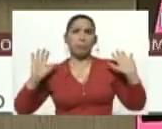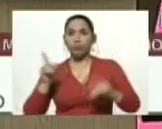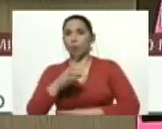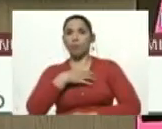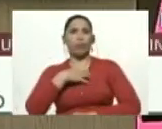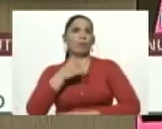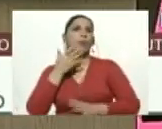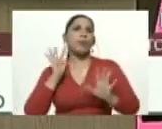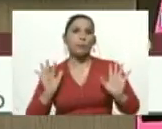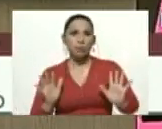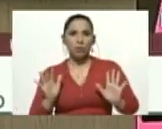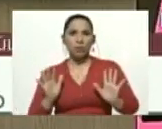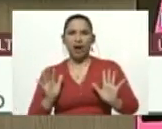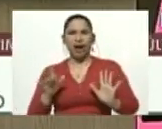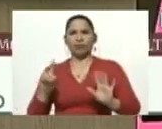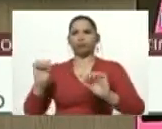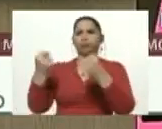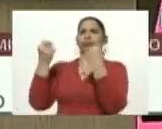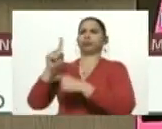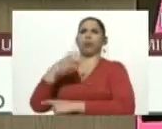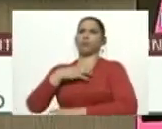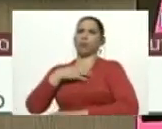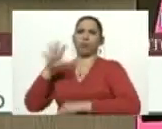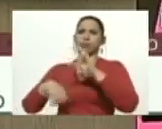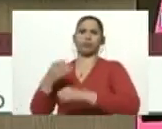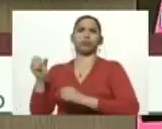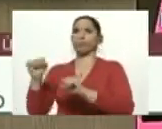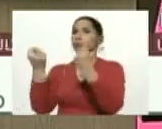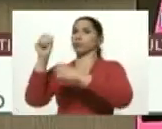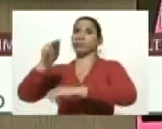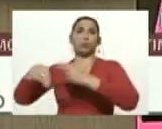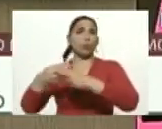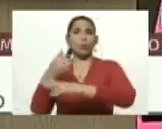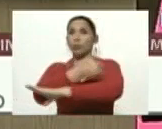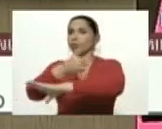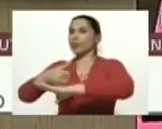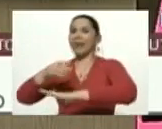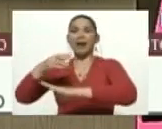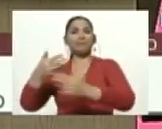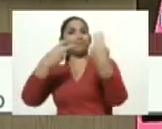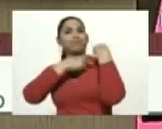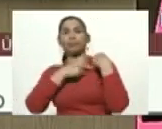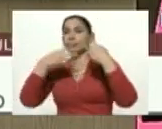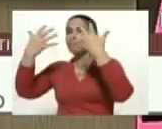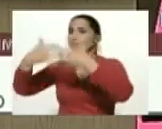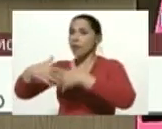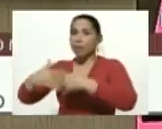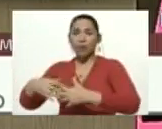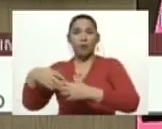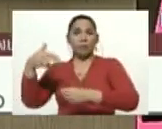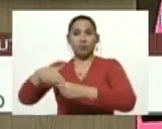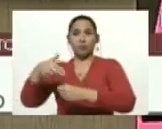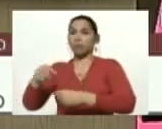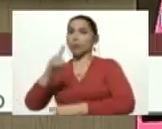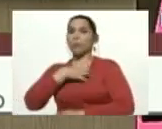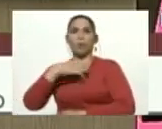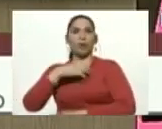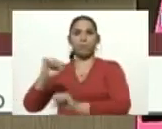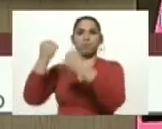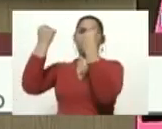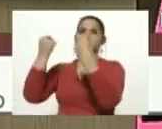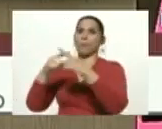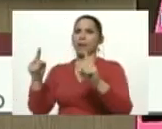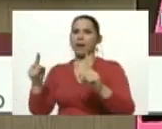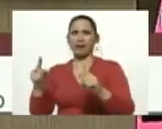haber condicionamiento alguno de ninguna autoridad ni del dueño de la estación de servicio